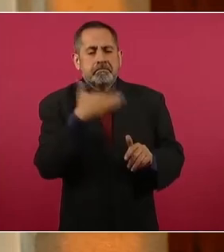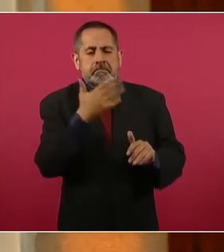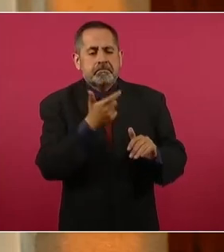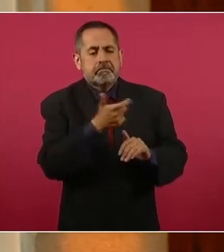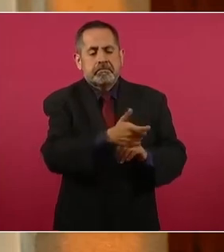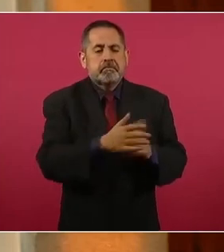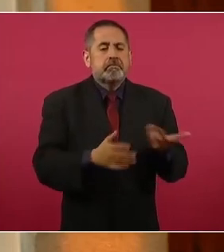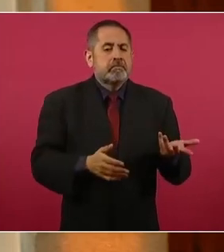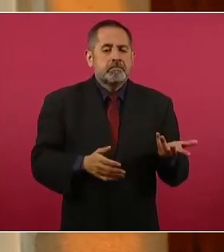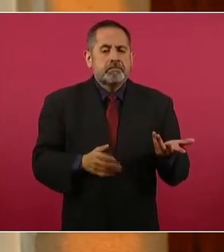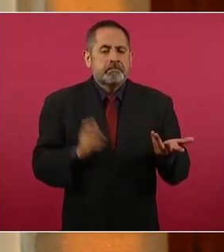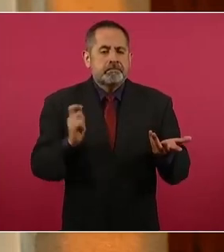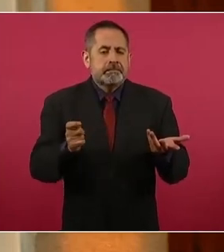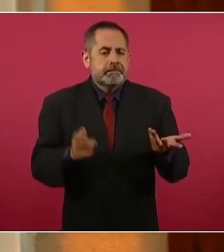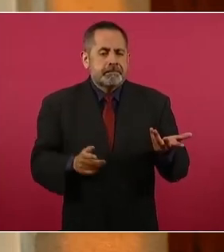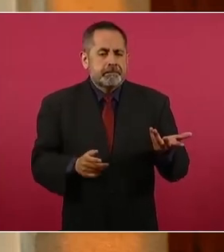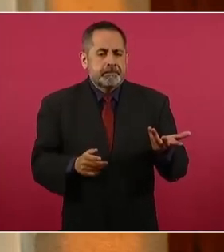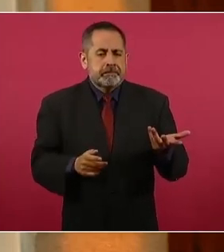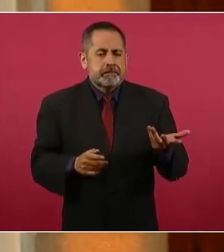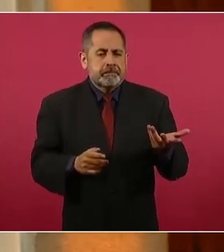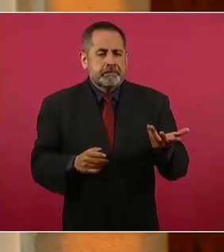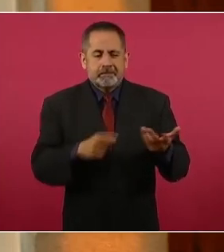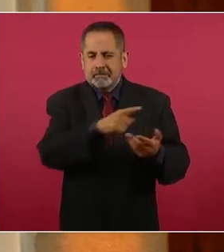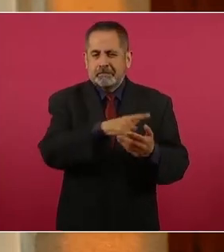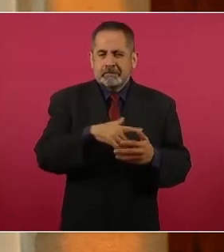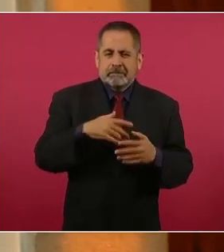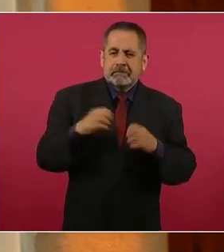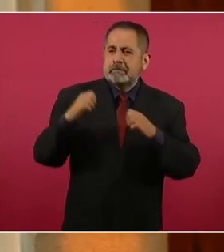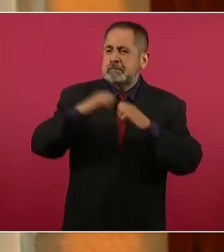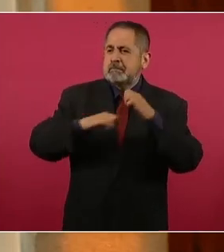financiar la guerra sucia